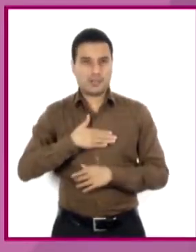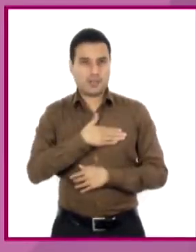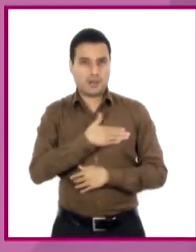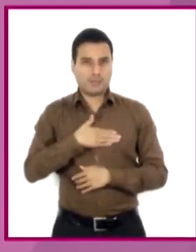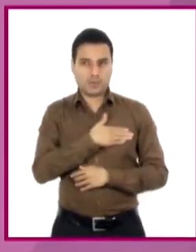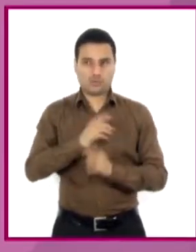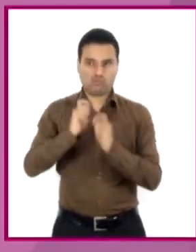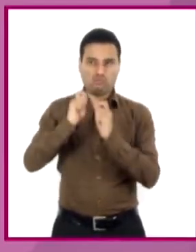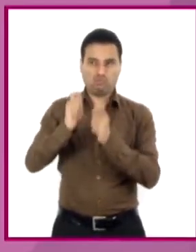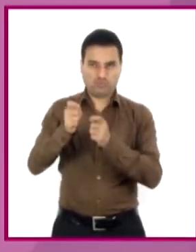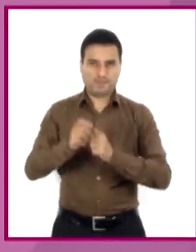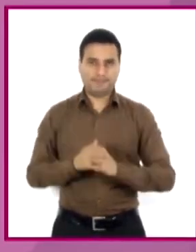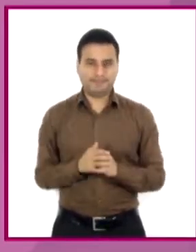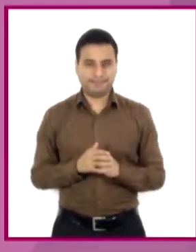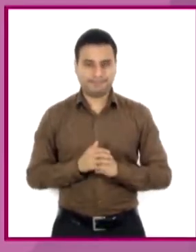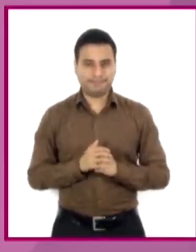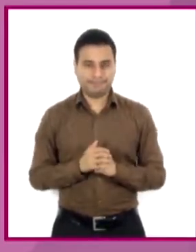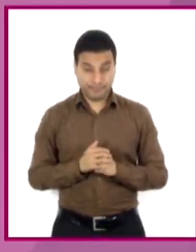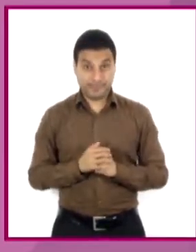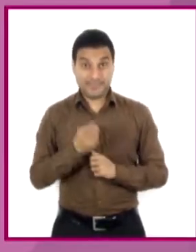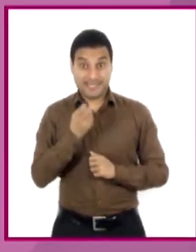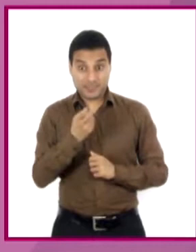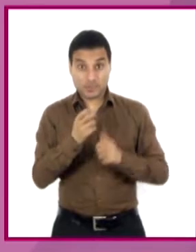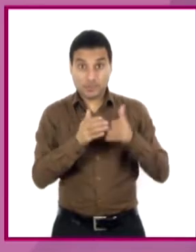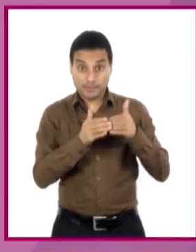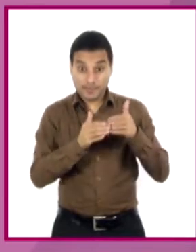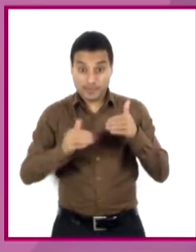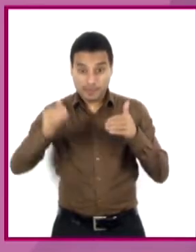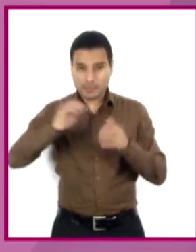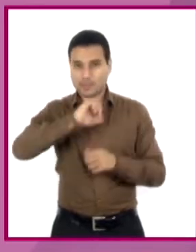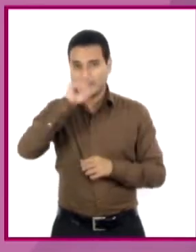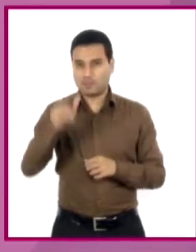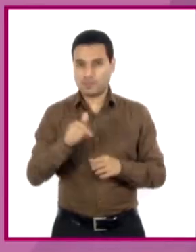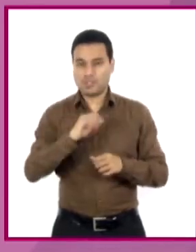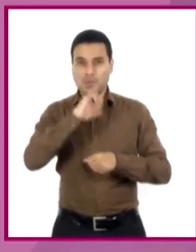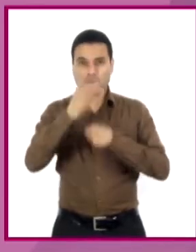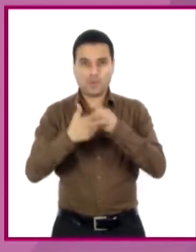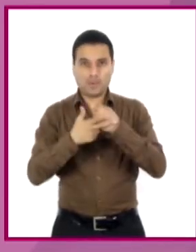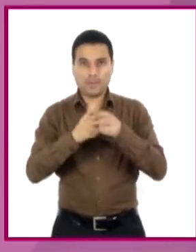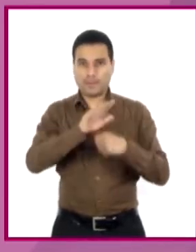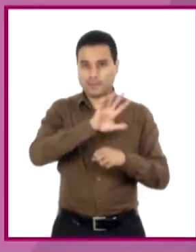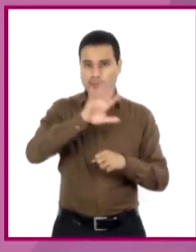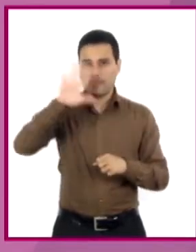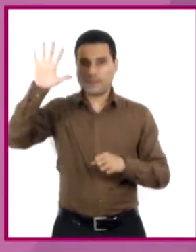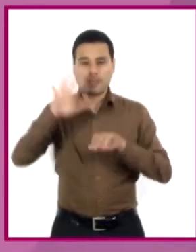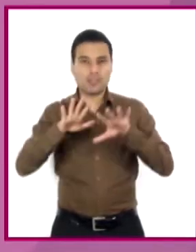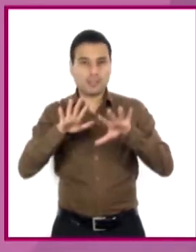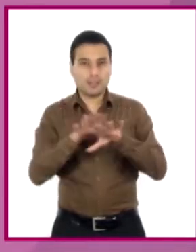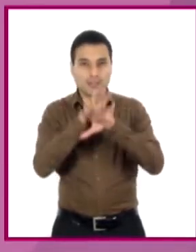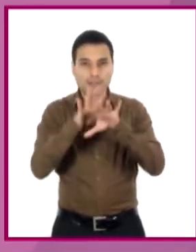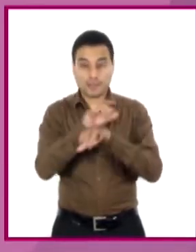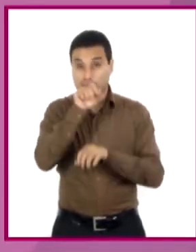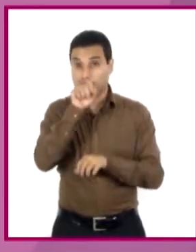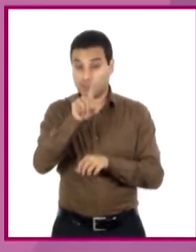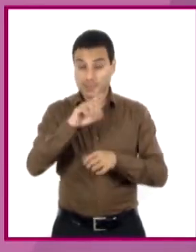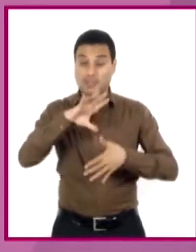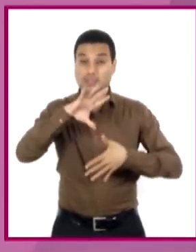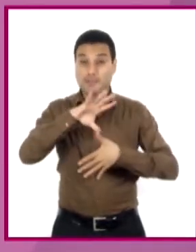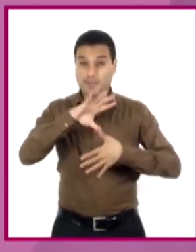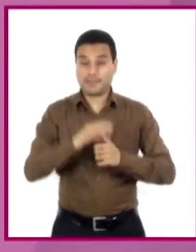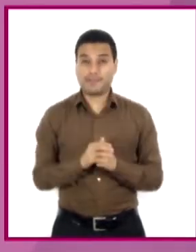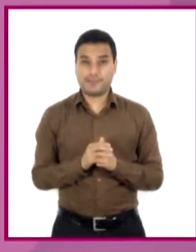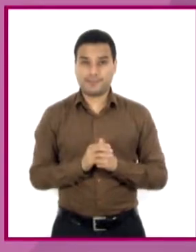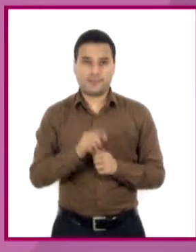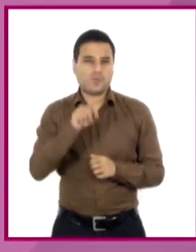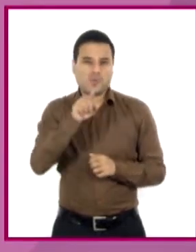emperador. Este hecho cambiaría no solo el mapa de Europa, sino también el de América. Formulen una